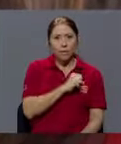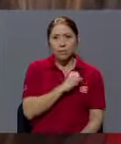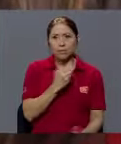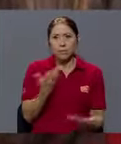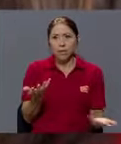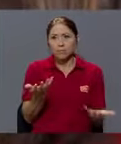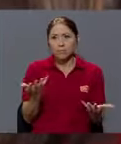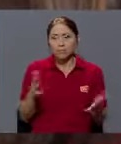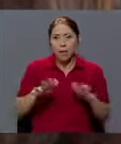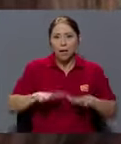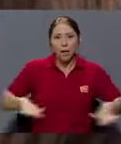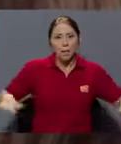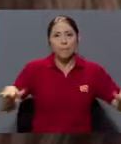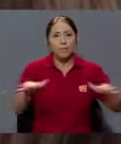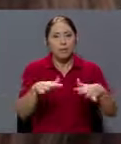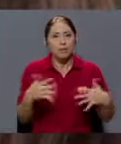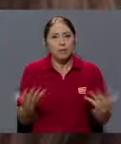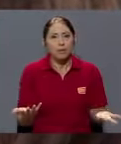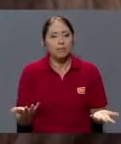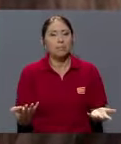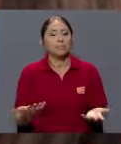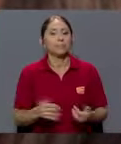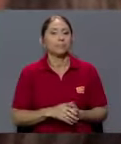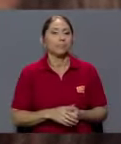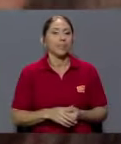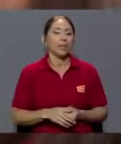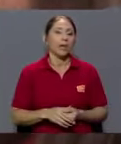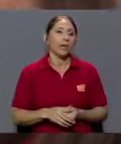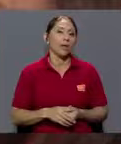ambiente, como te repetía, y